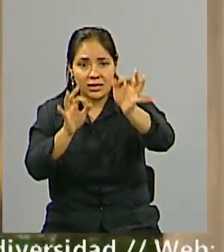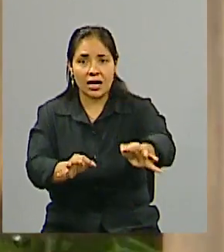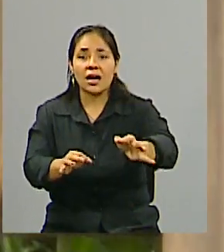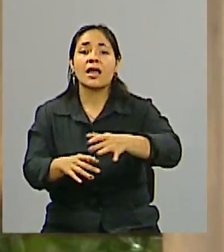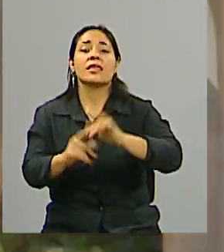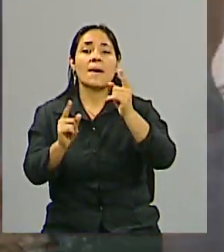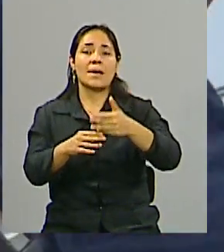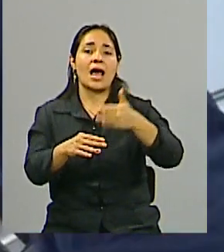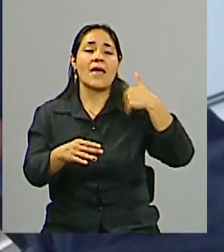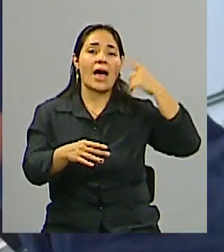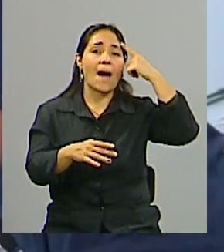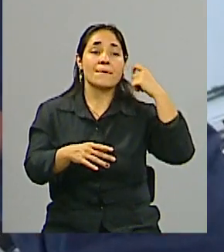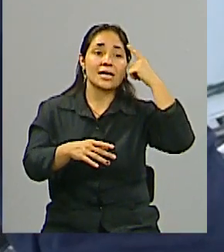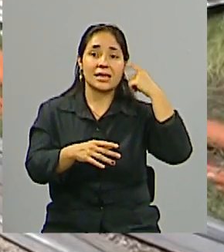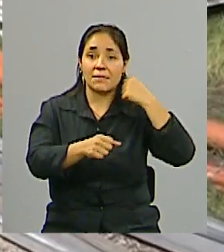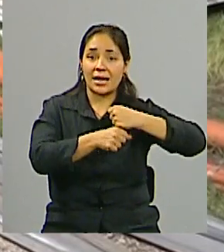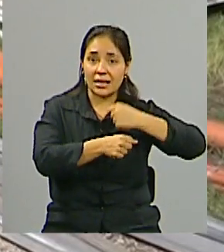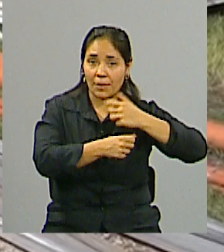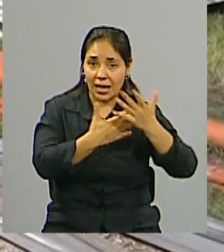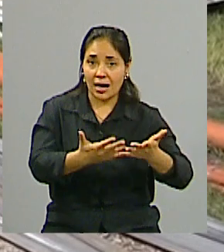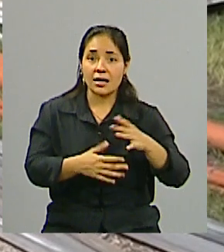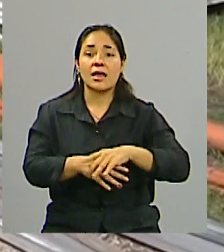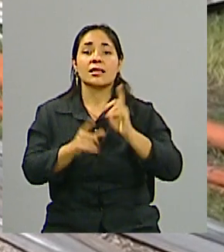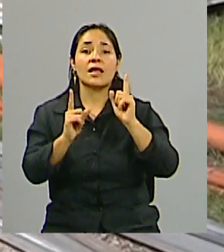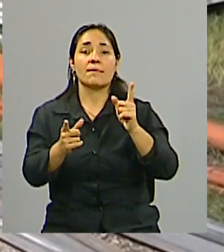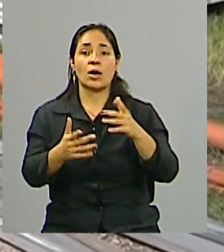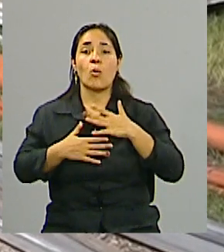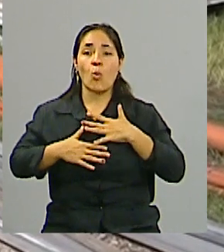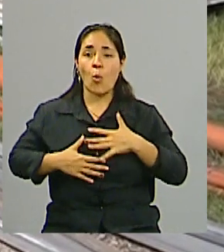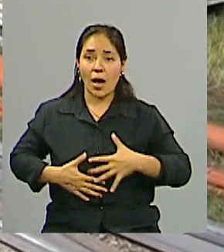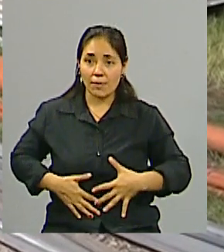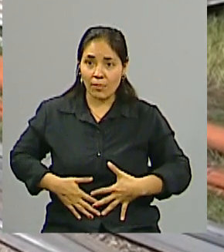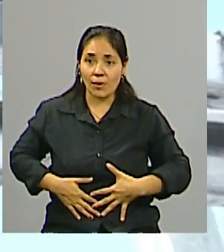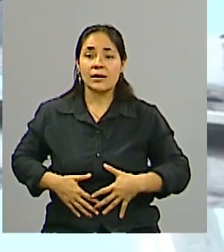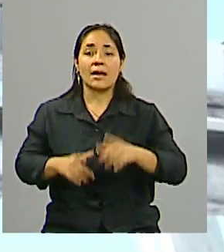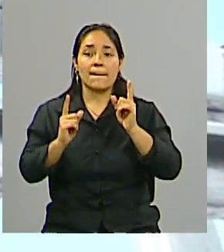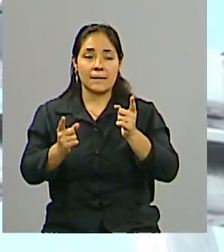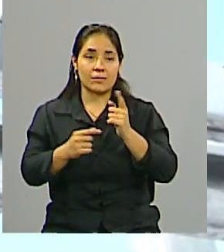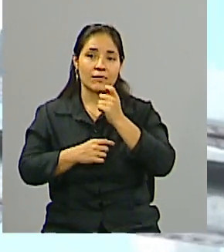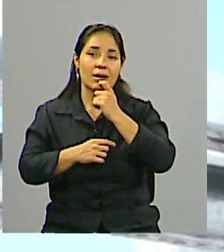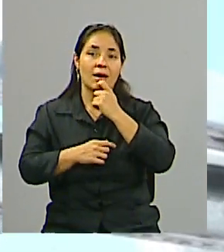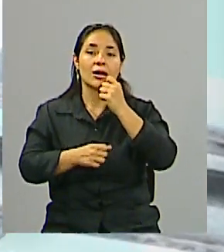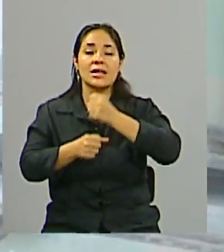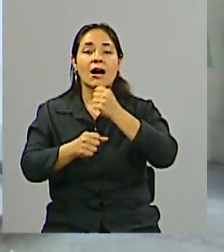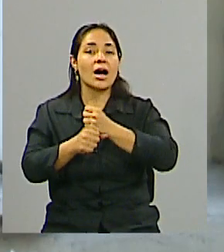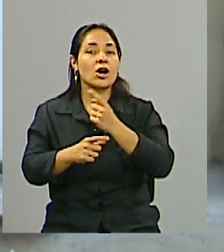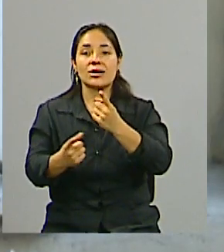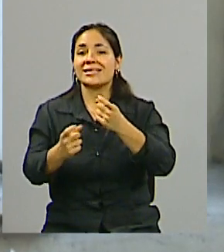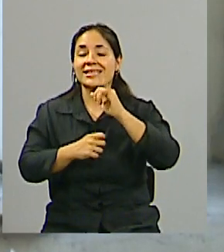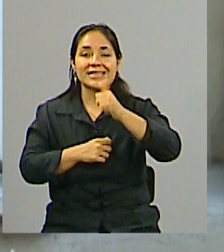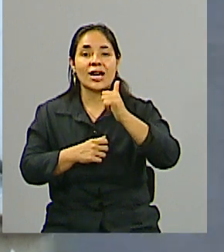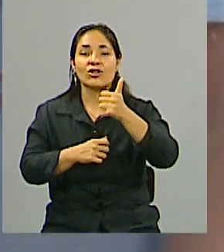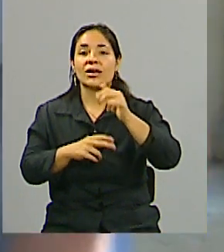para el trabajo, sí, el tiempo hasta de sostén físico si es en función del trabajo. Vos sabés que hay trabajos que exigen